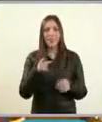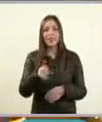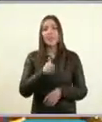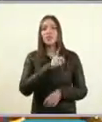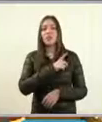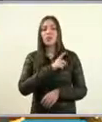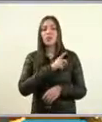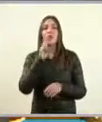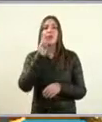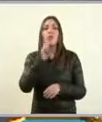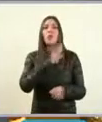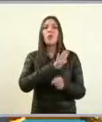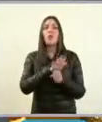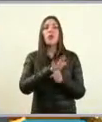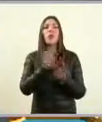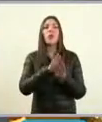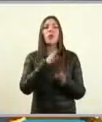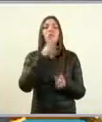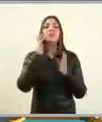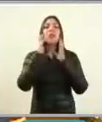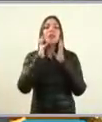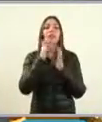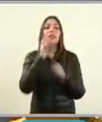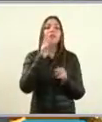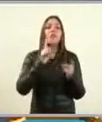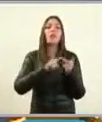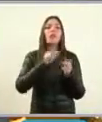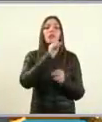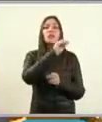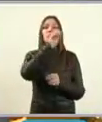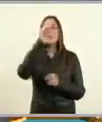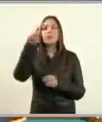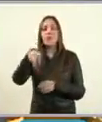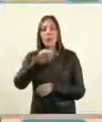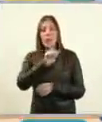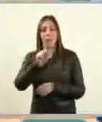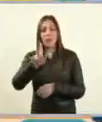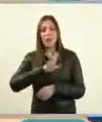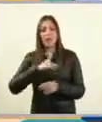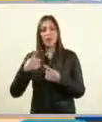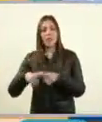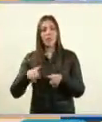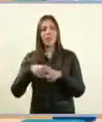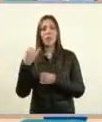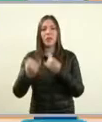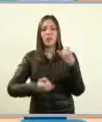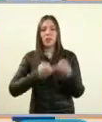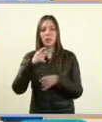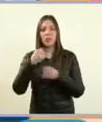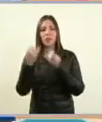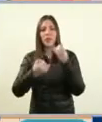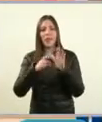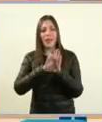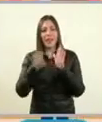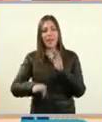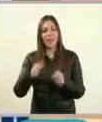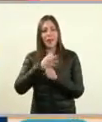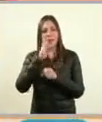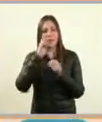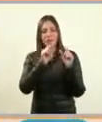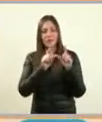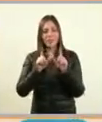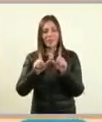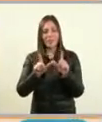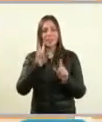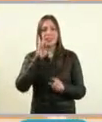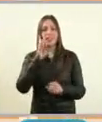el tracking o el seguimiento de Santa, sino que la aplicación tiene varios juegos, y dentro de los juegos tenemos, por ejemplo, y están viendo en